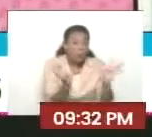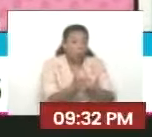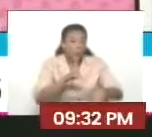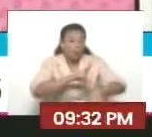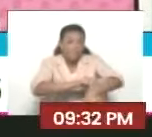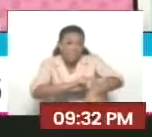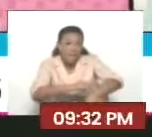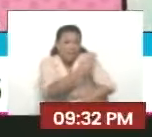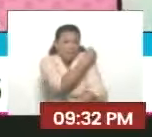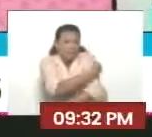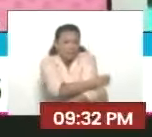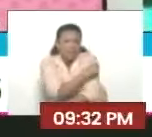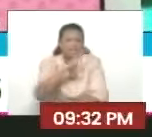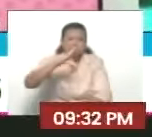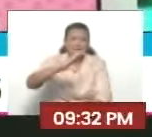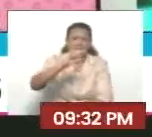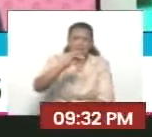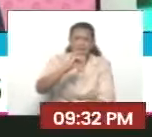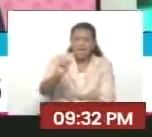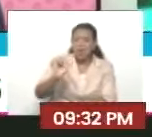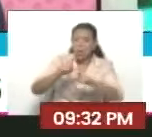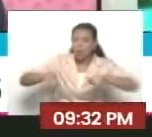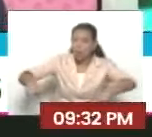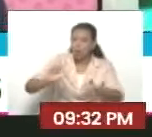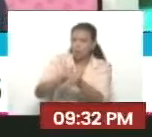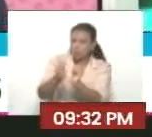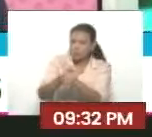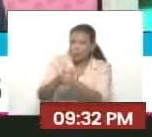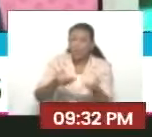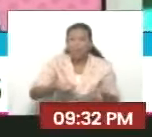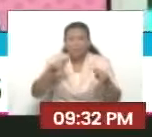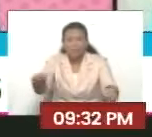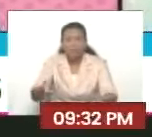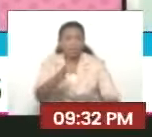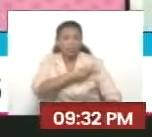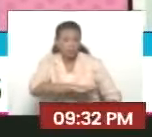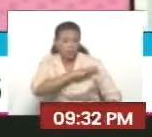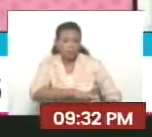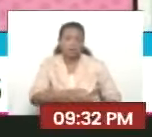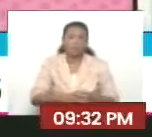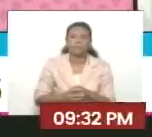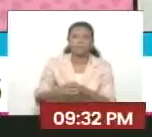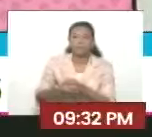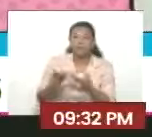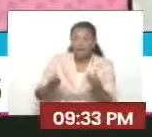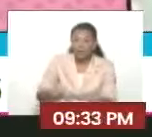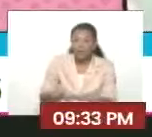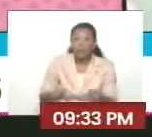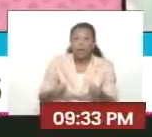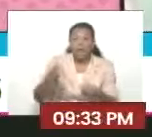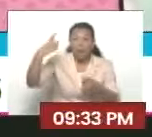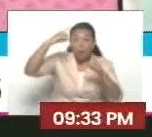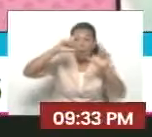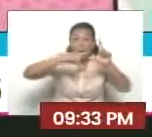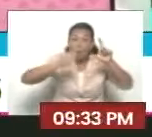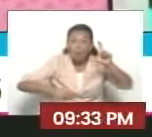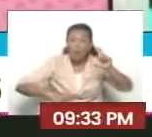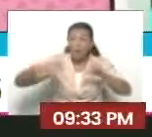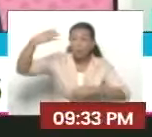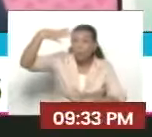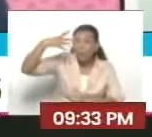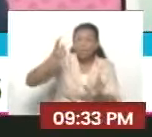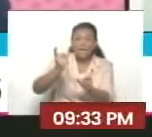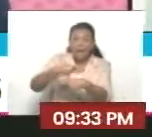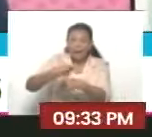populares, reparado canchas, entregas de ayudas sociales, aquí el alumbrado, el